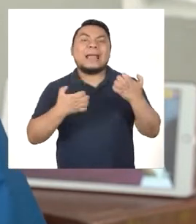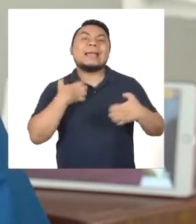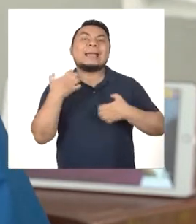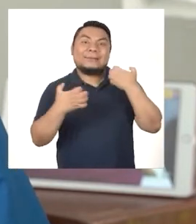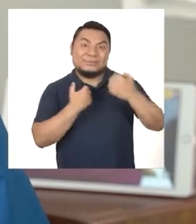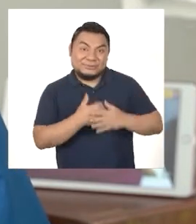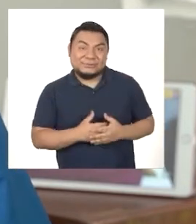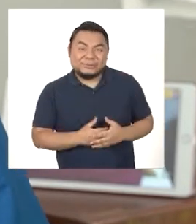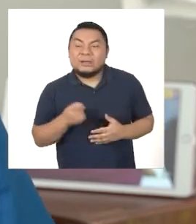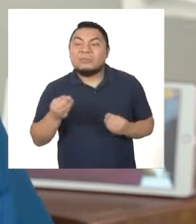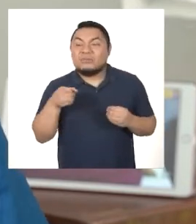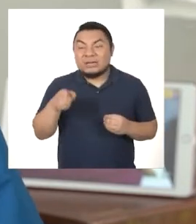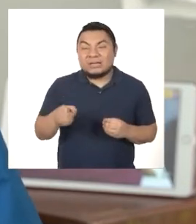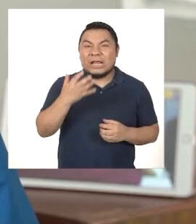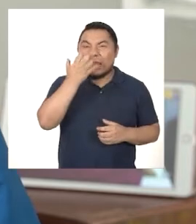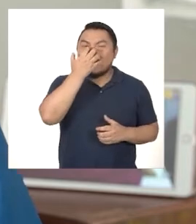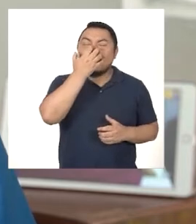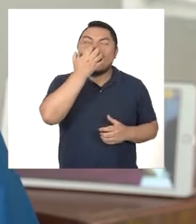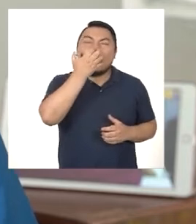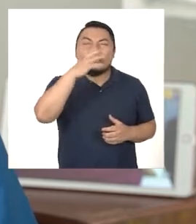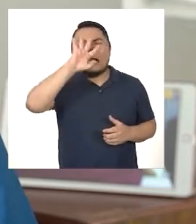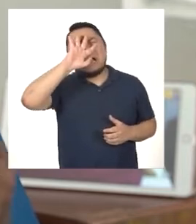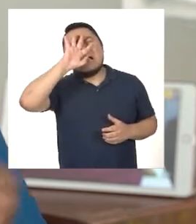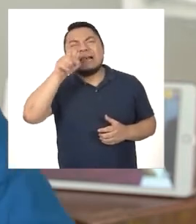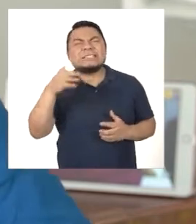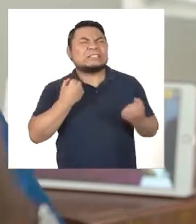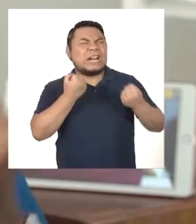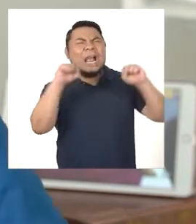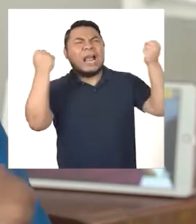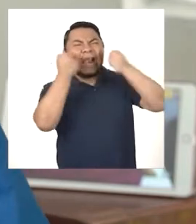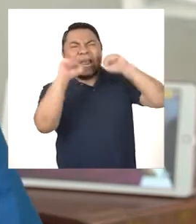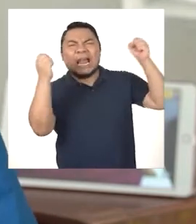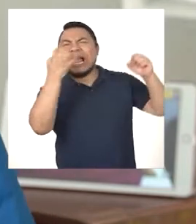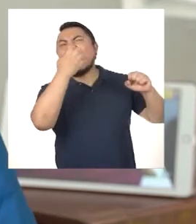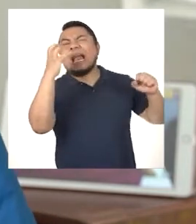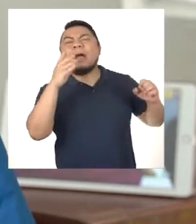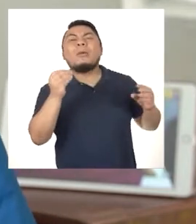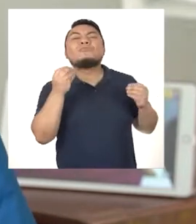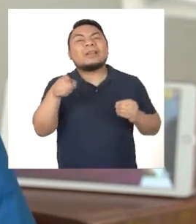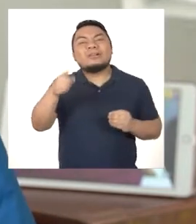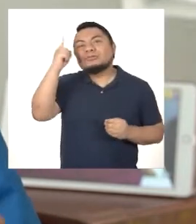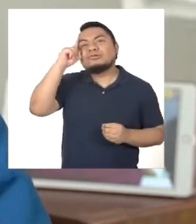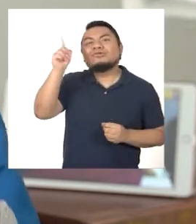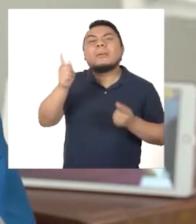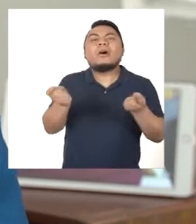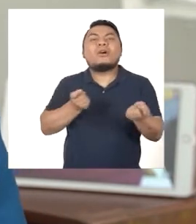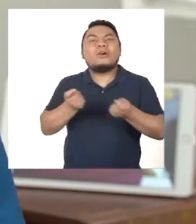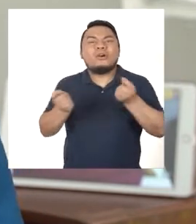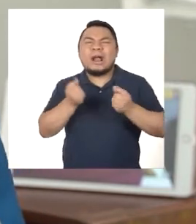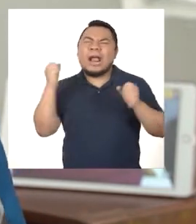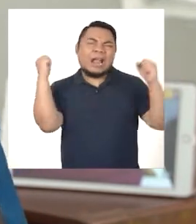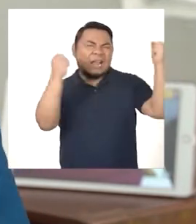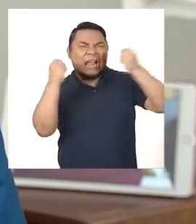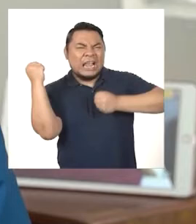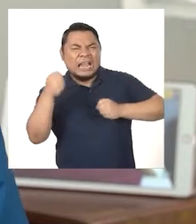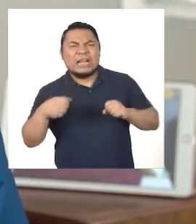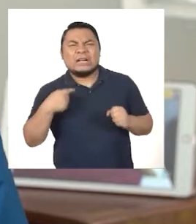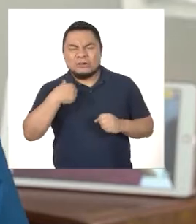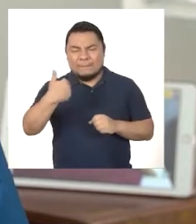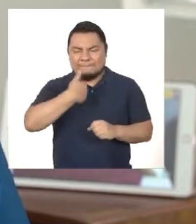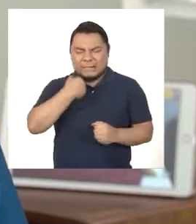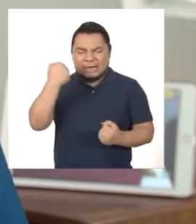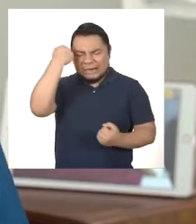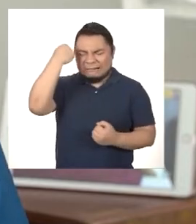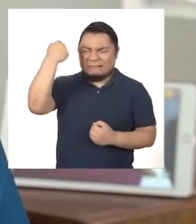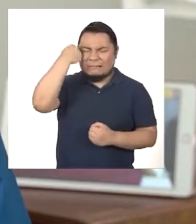se frustran, y es por eso que a veces gritan, y eso se llama un berrinche, o patalean, y eso se llama una pataleta, o agreden, o se autoagreden,